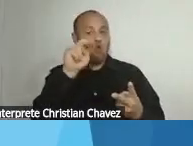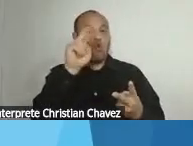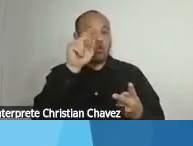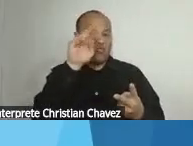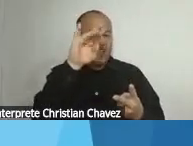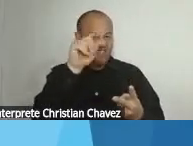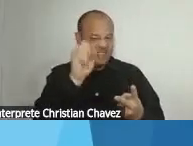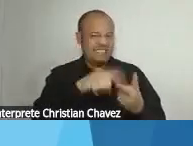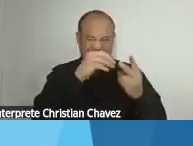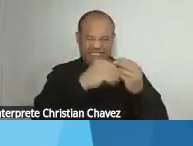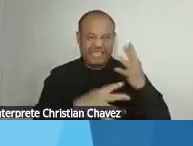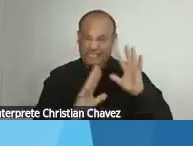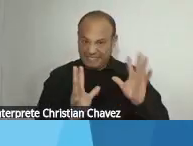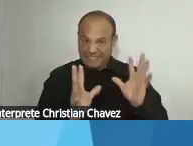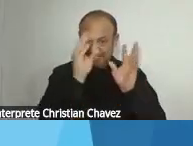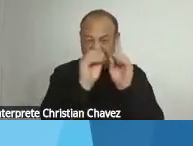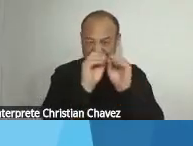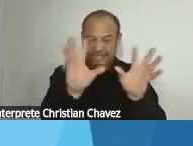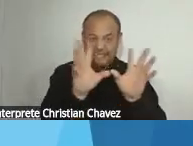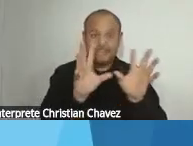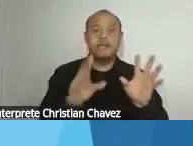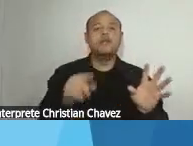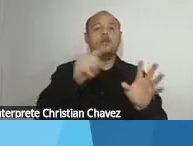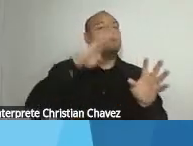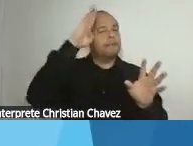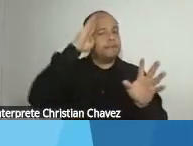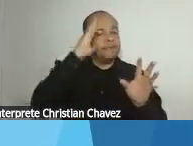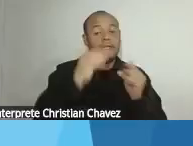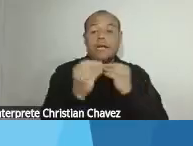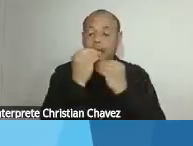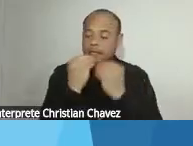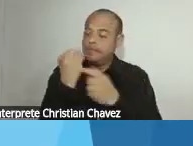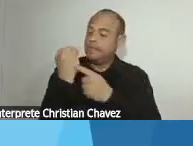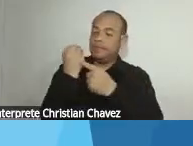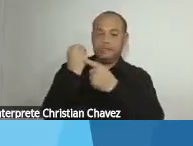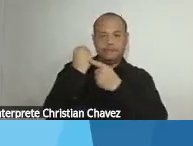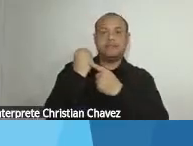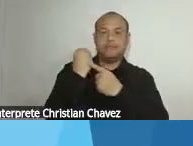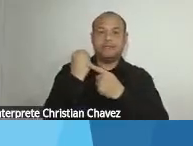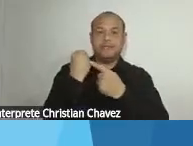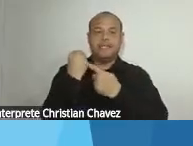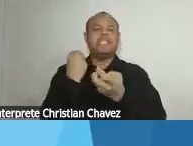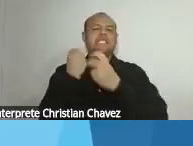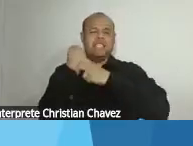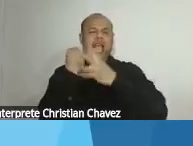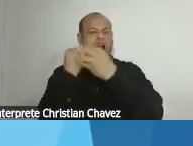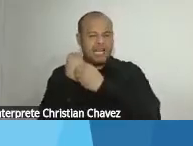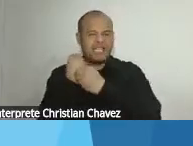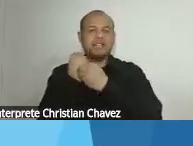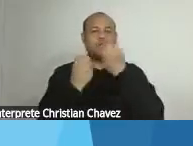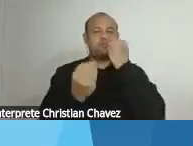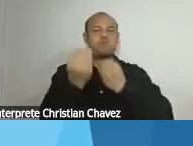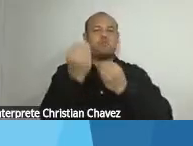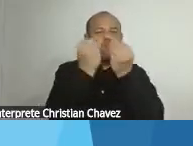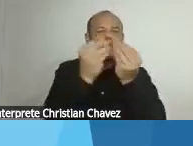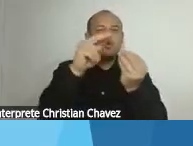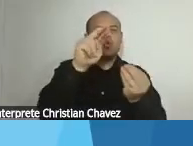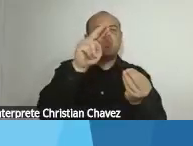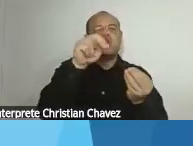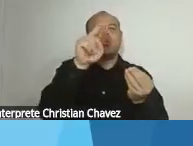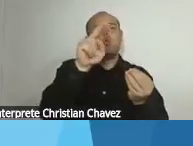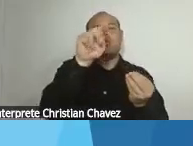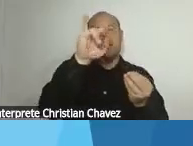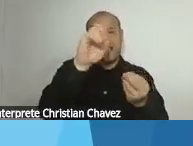un vehículo de nutrientes. ¿Sí? Pues el alimento, dependiendo del alimento, pues ya vemos que tiene carbohidrato, ya vemos que